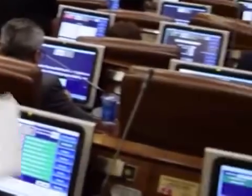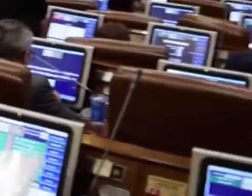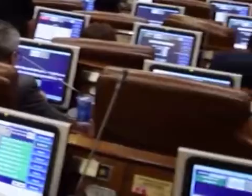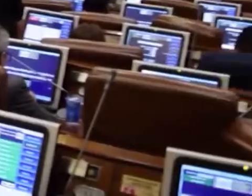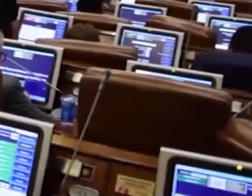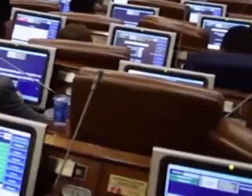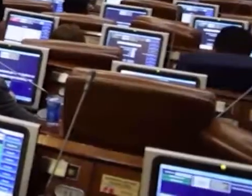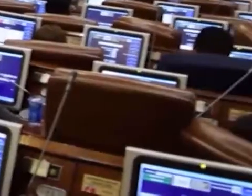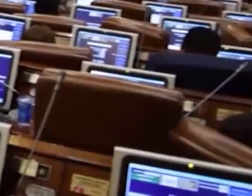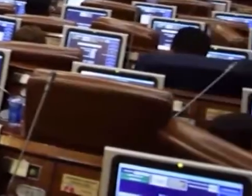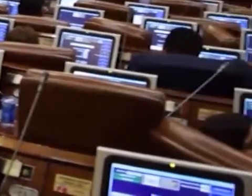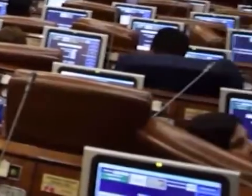año